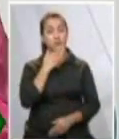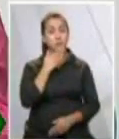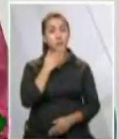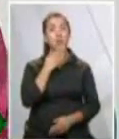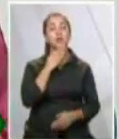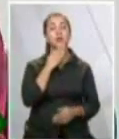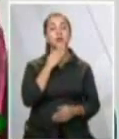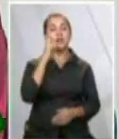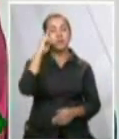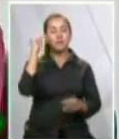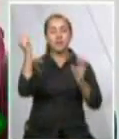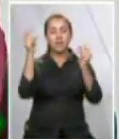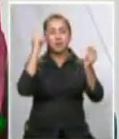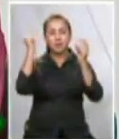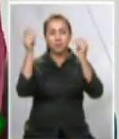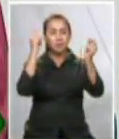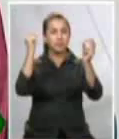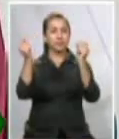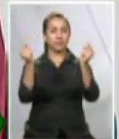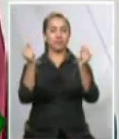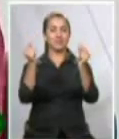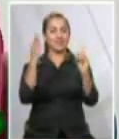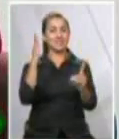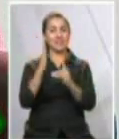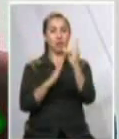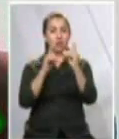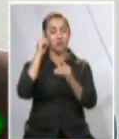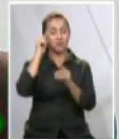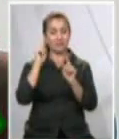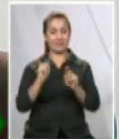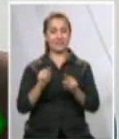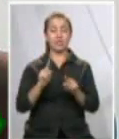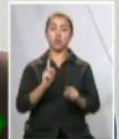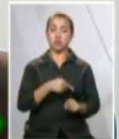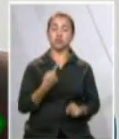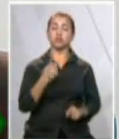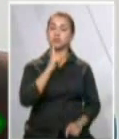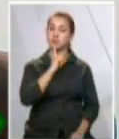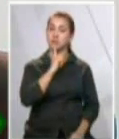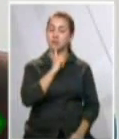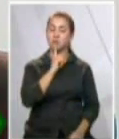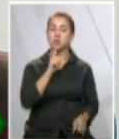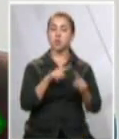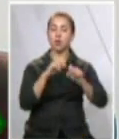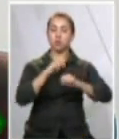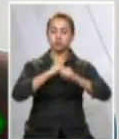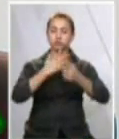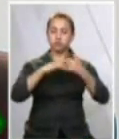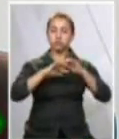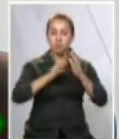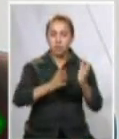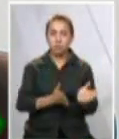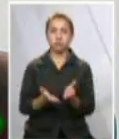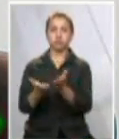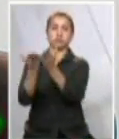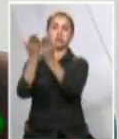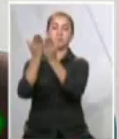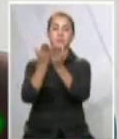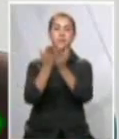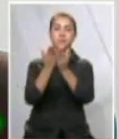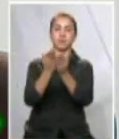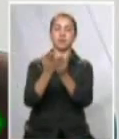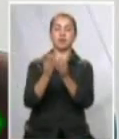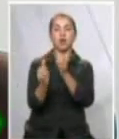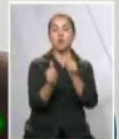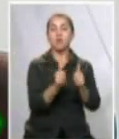suelta un poco a la creatividad y al desarrollo de esta. Y en ese sentido nosotros tenemos que ser un motor de que eso se pueda canalizar. Y